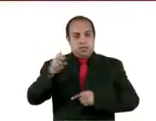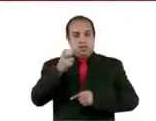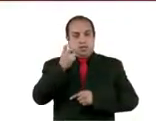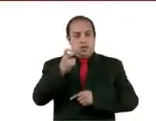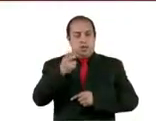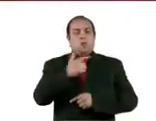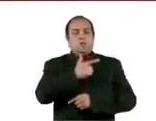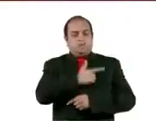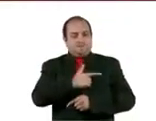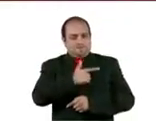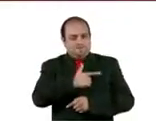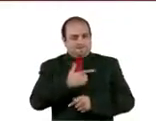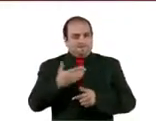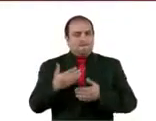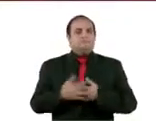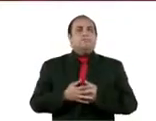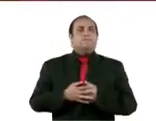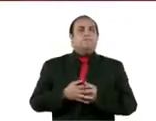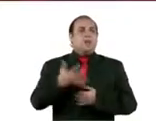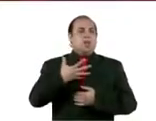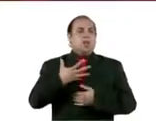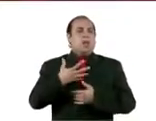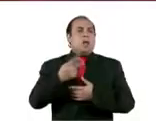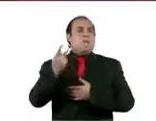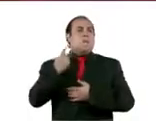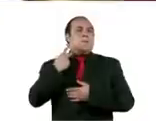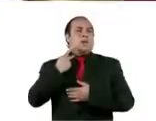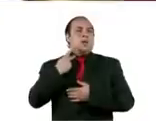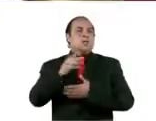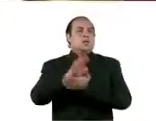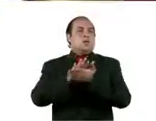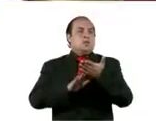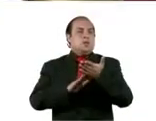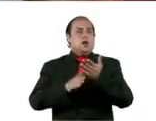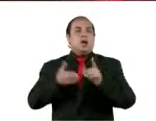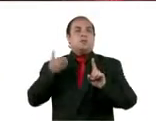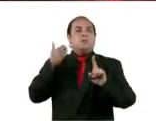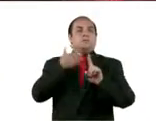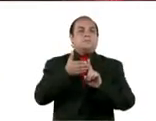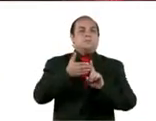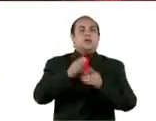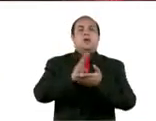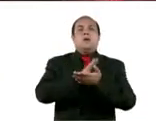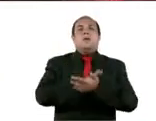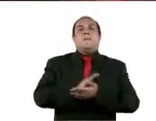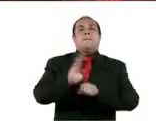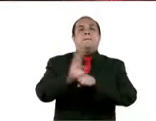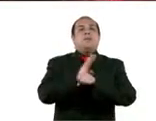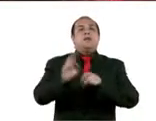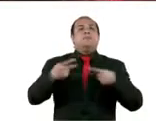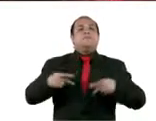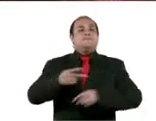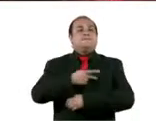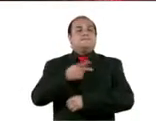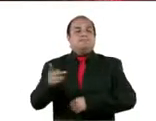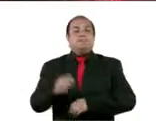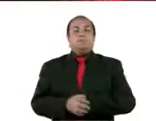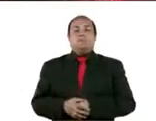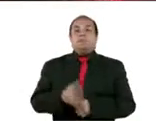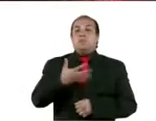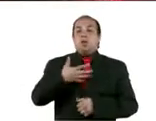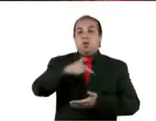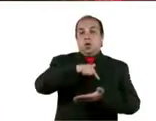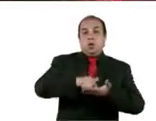agrada mucho que haya esta política de austeridad en beneficio de los más pobres. Adelante. Va a haber unos módulos